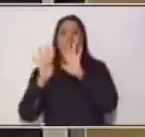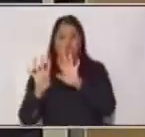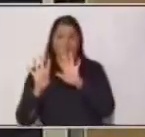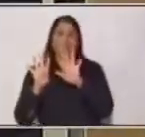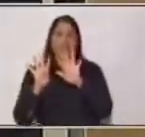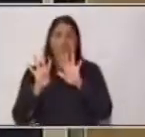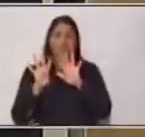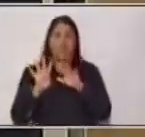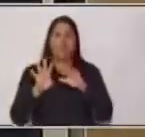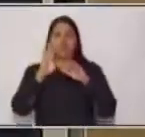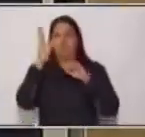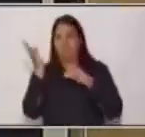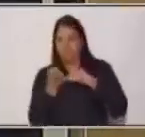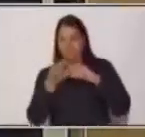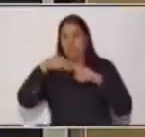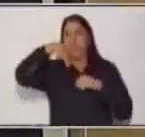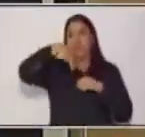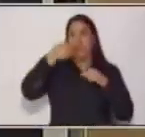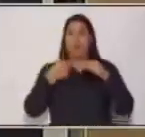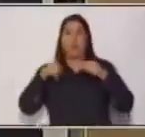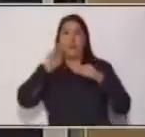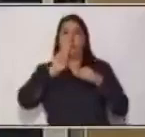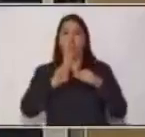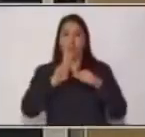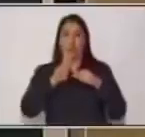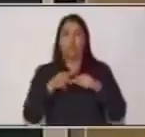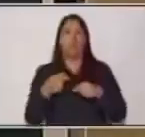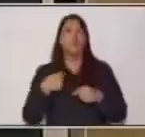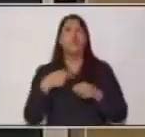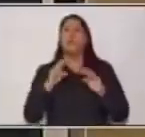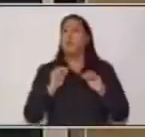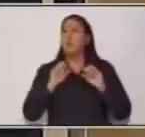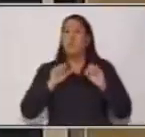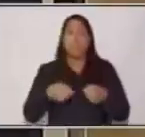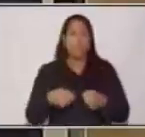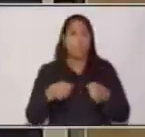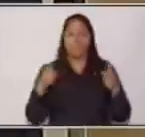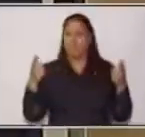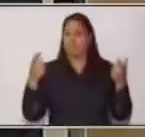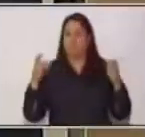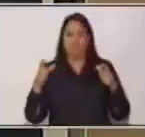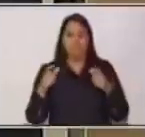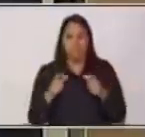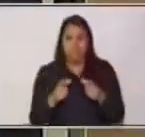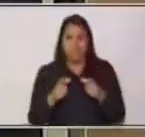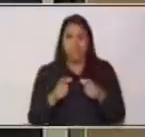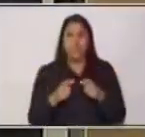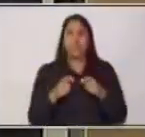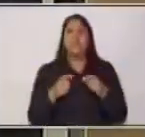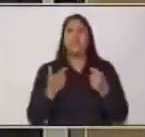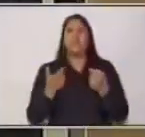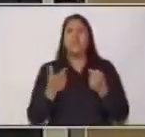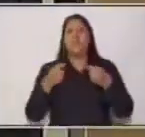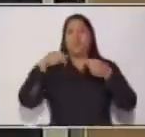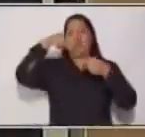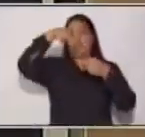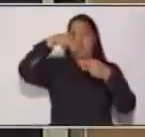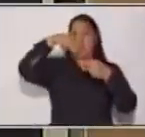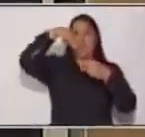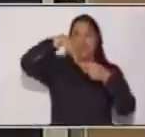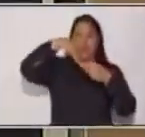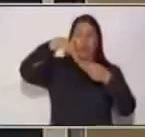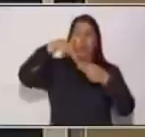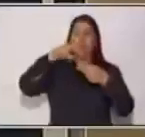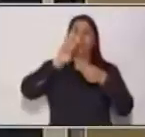cuadrado. No puedo simplificar m cuadrado dentro de n cuadrado. ¿Por qué?